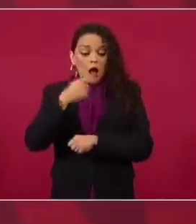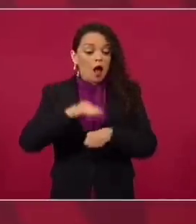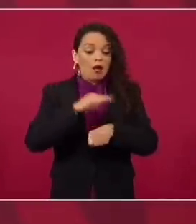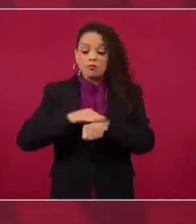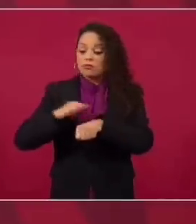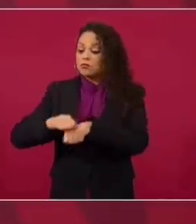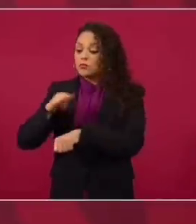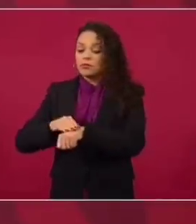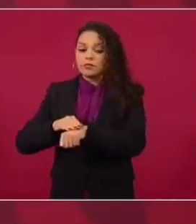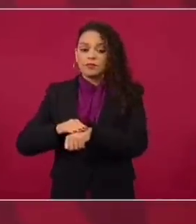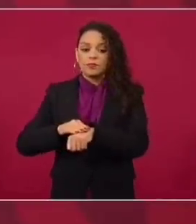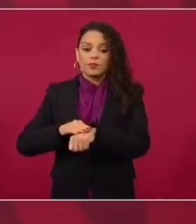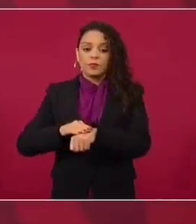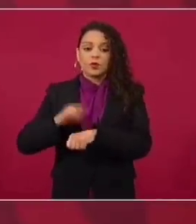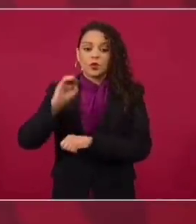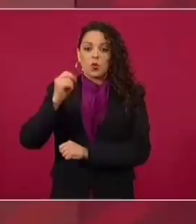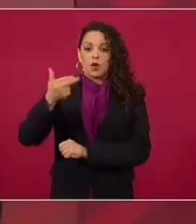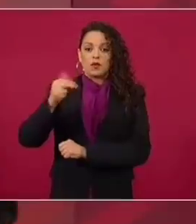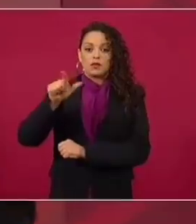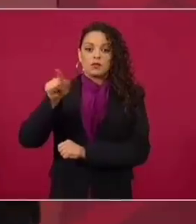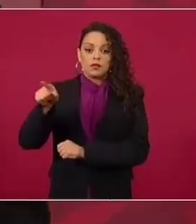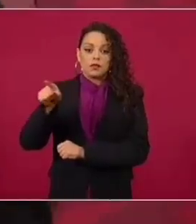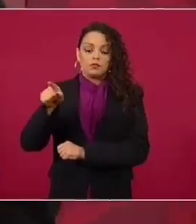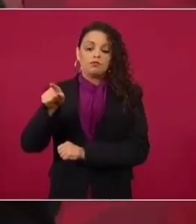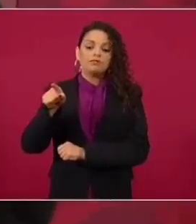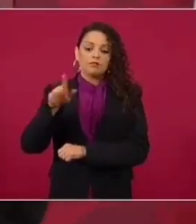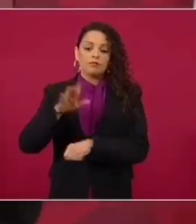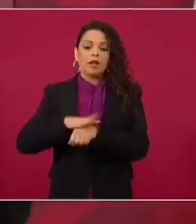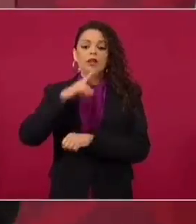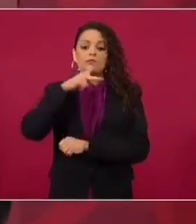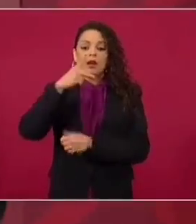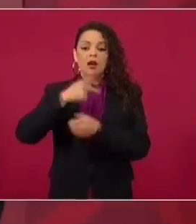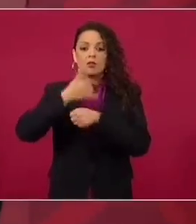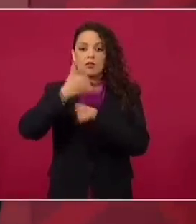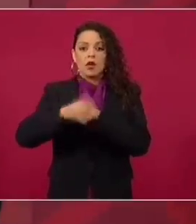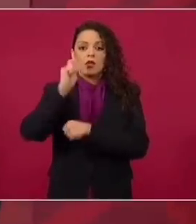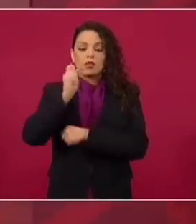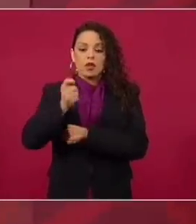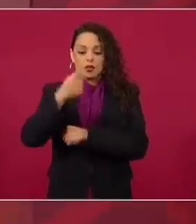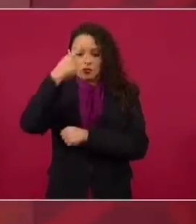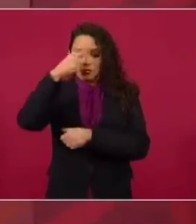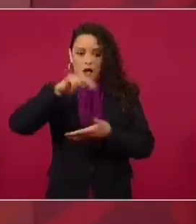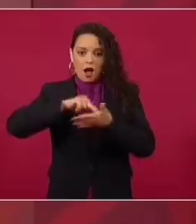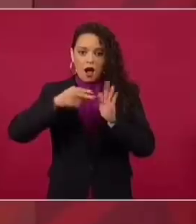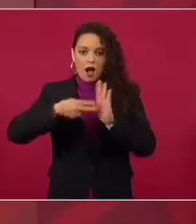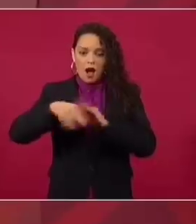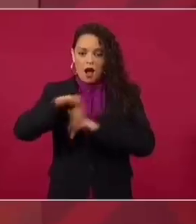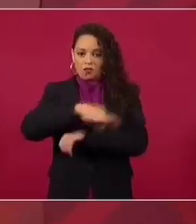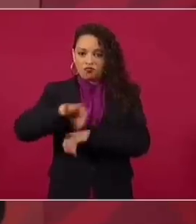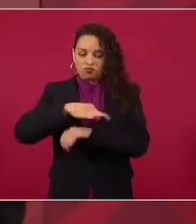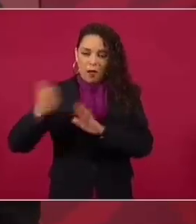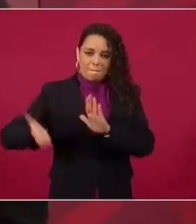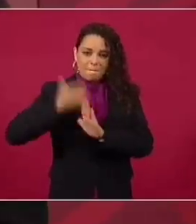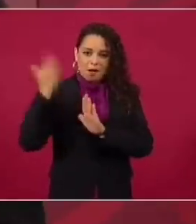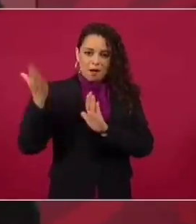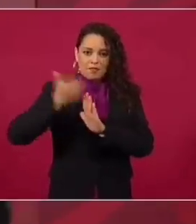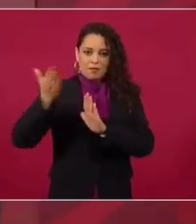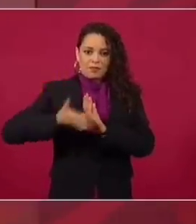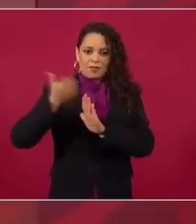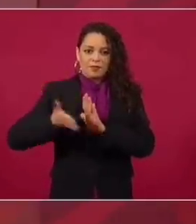le ganó a OHL porque era el mejor proyecto arquitectónico. Era el que armonizaba